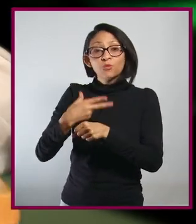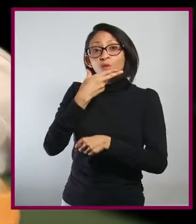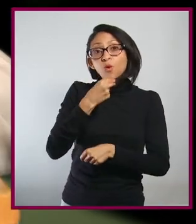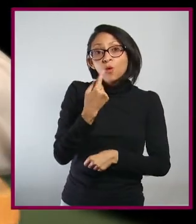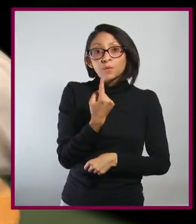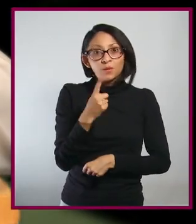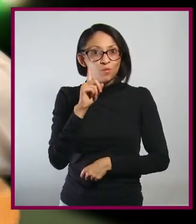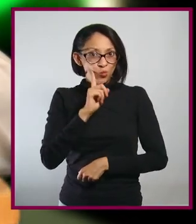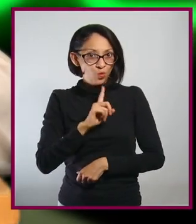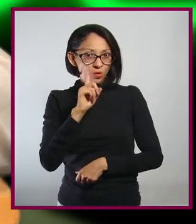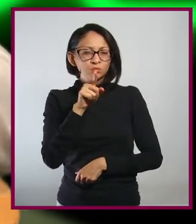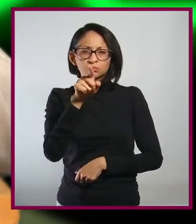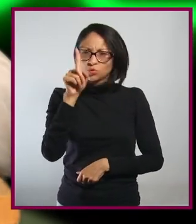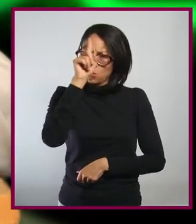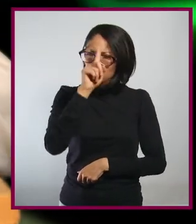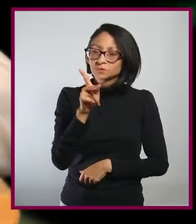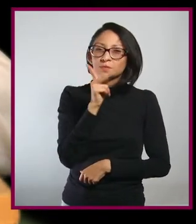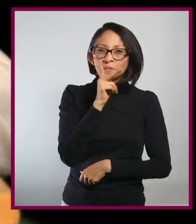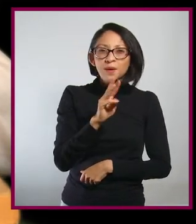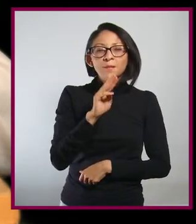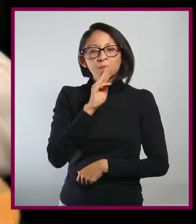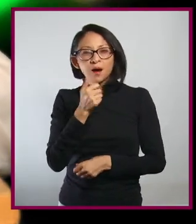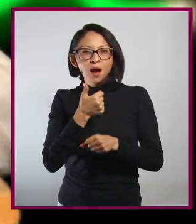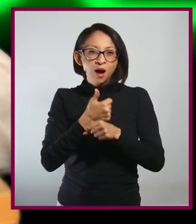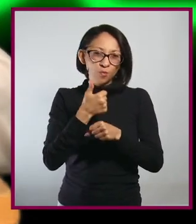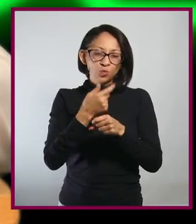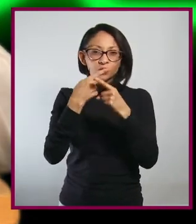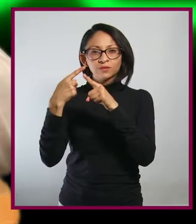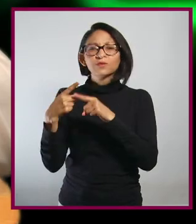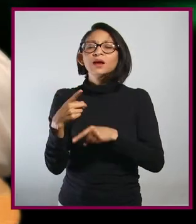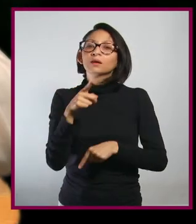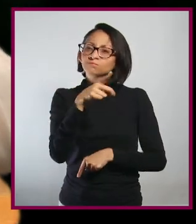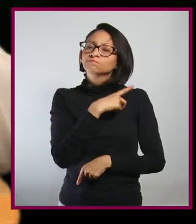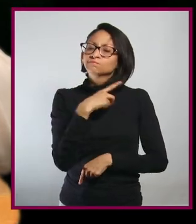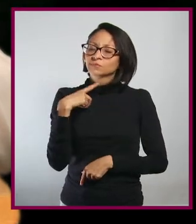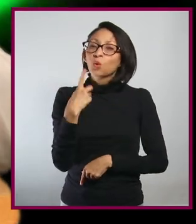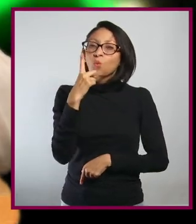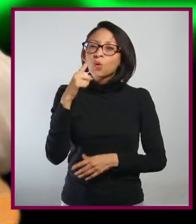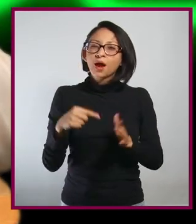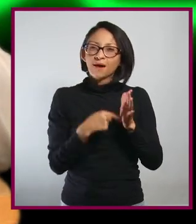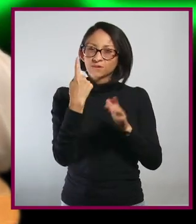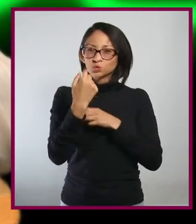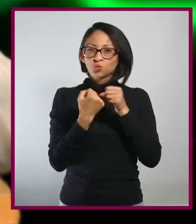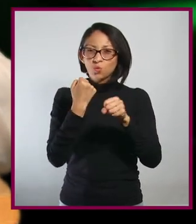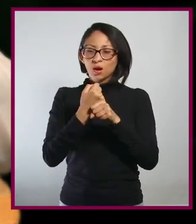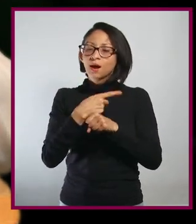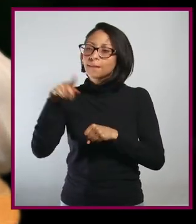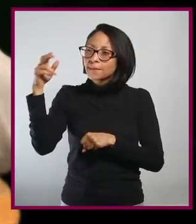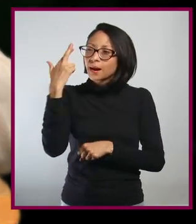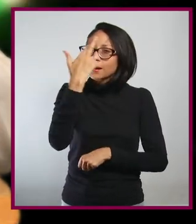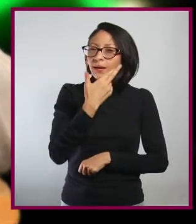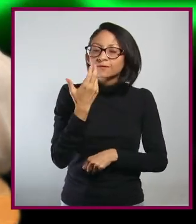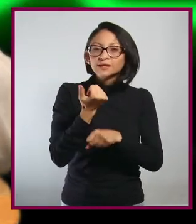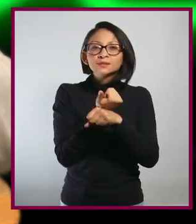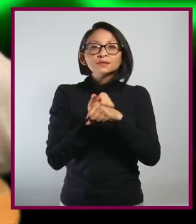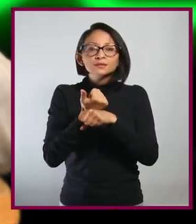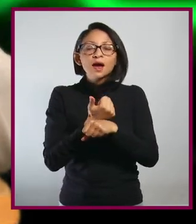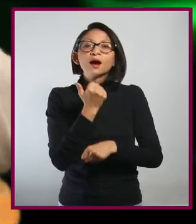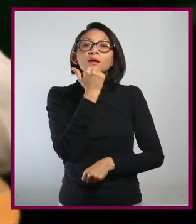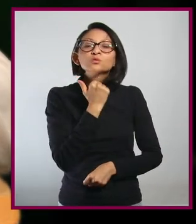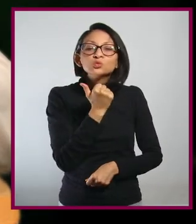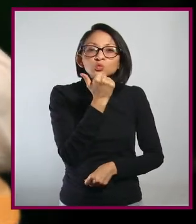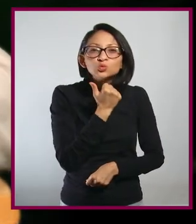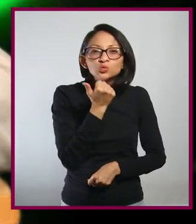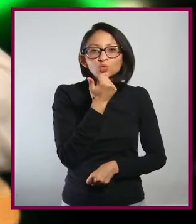mujeres. Recomiéndale a tus padres y a tus abuelos que al menos una vez al año se hagan pruebas de glucosa